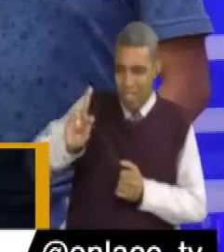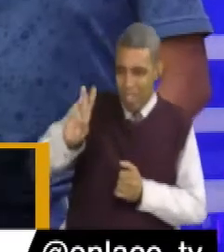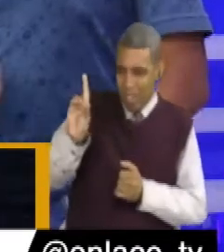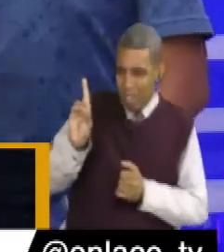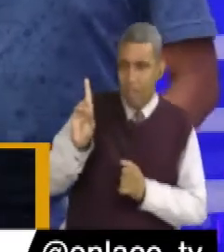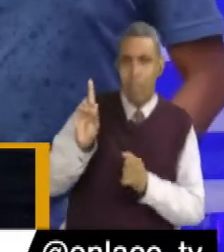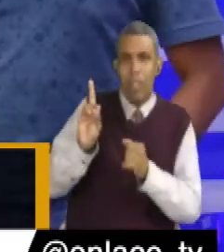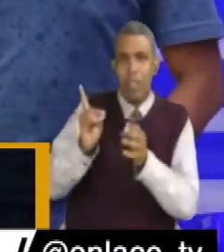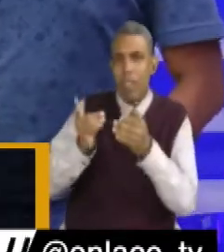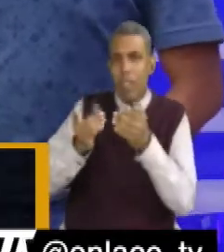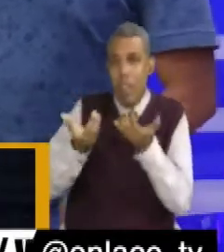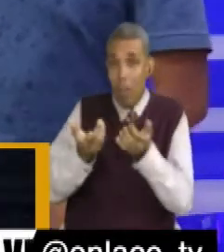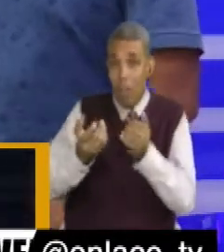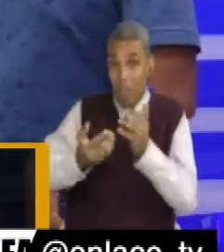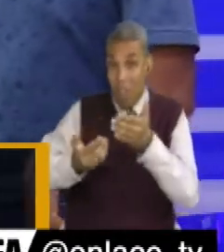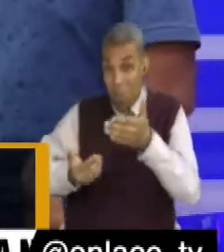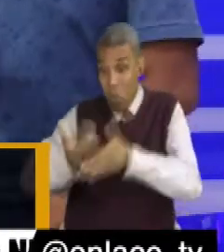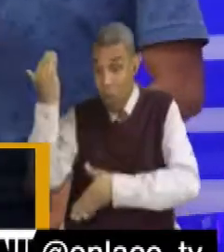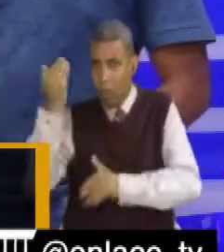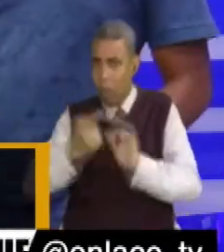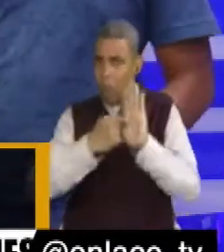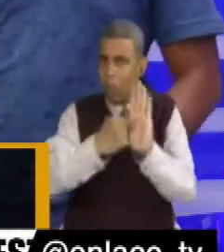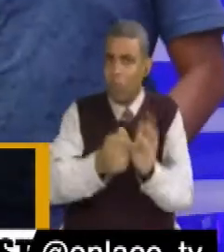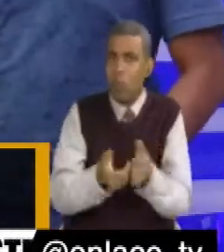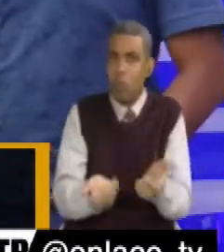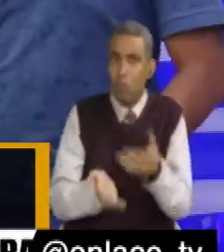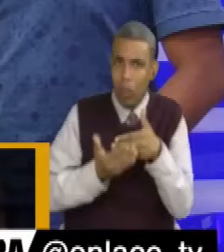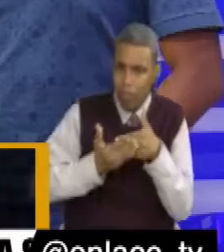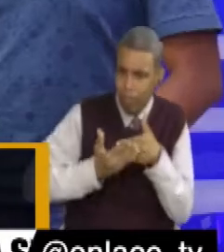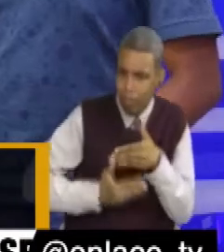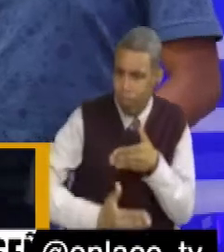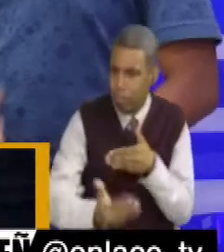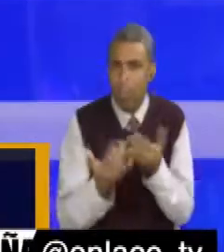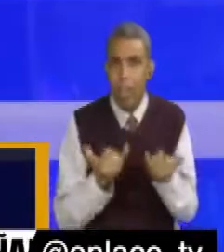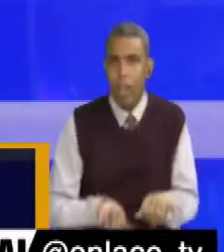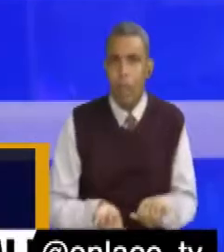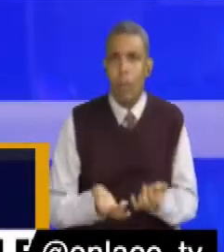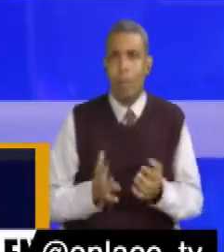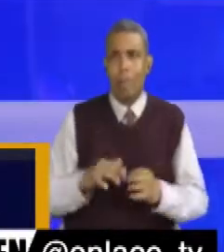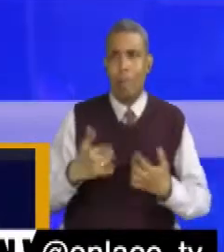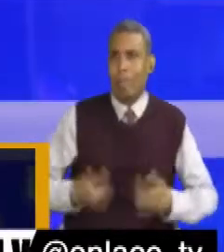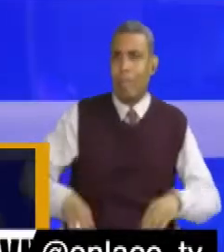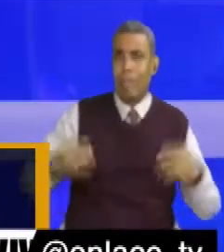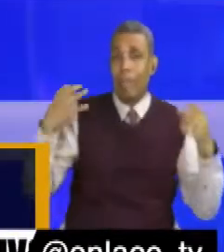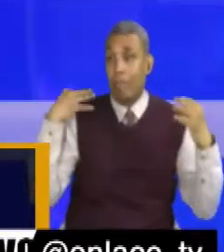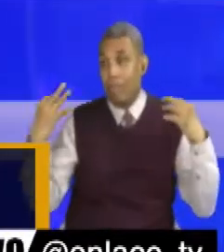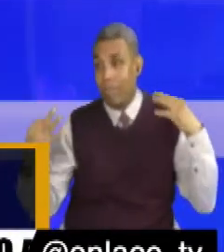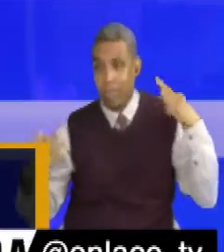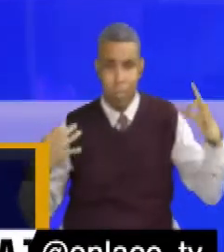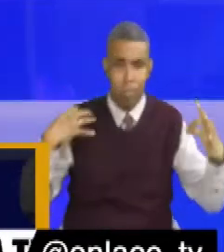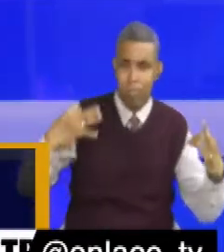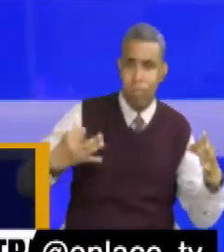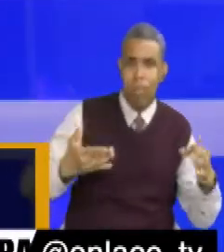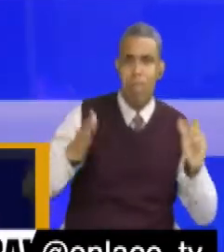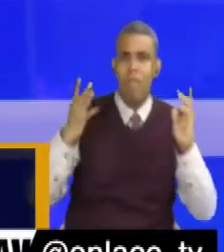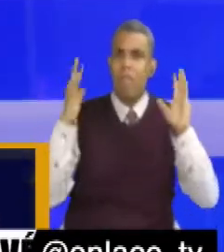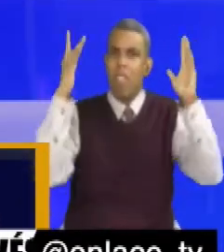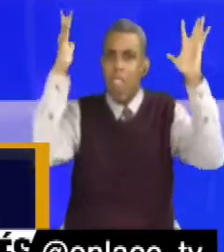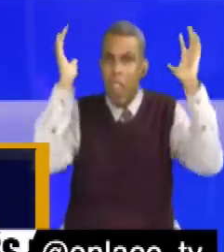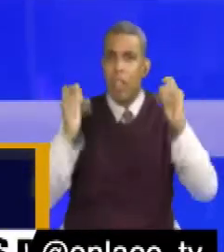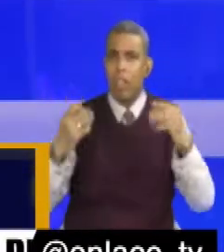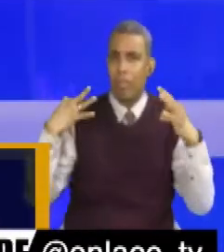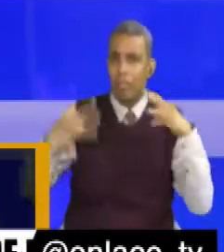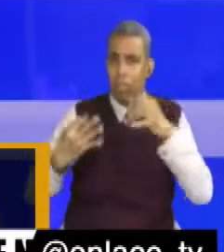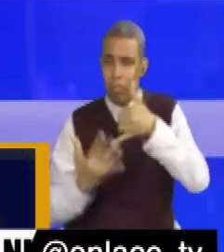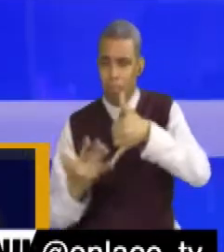se han disparado los contratos nuevamente y estamos haciendo muchos conciertos. Vamos a estar en todas las fiestas principales de cada ciudad,